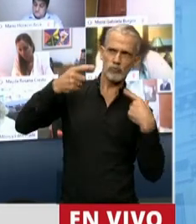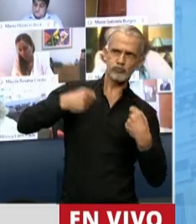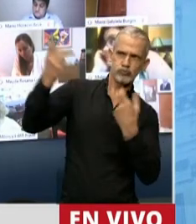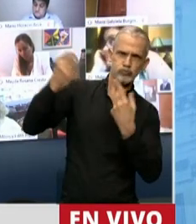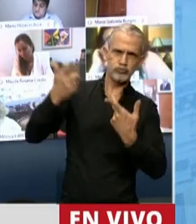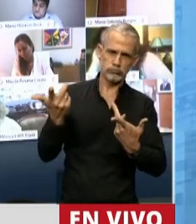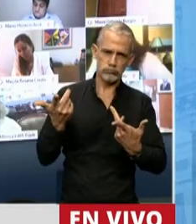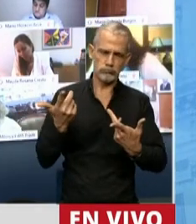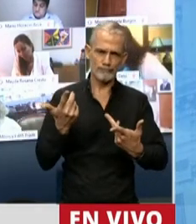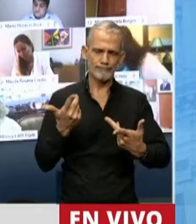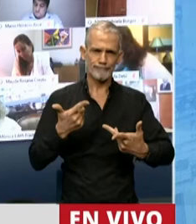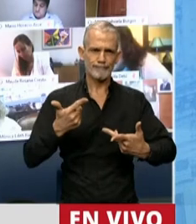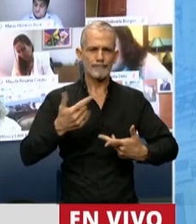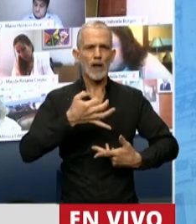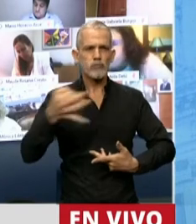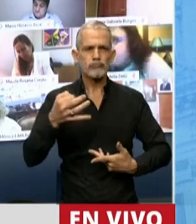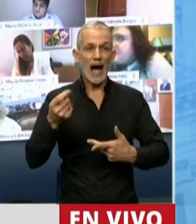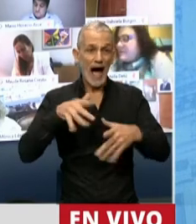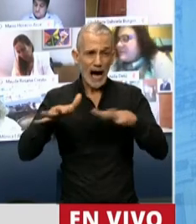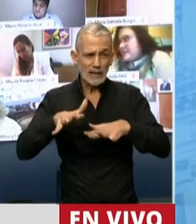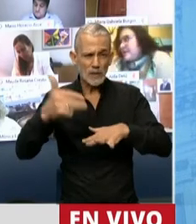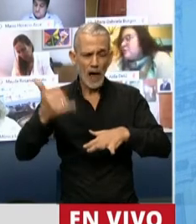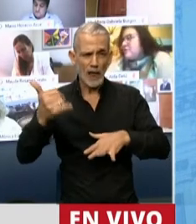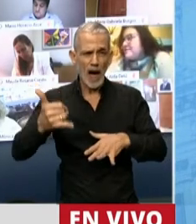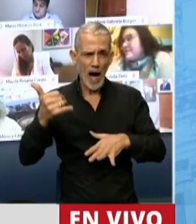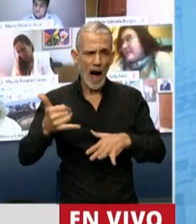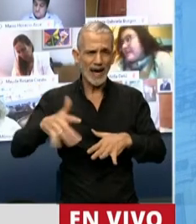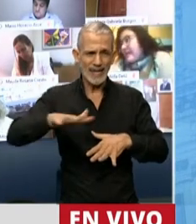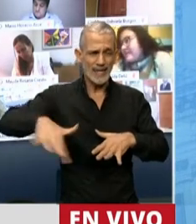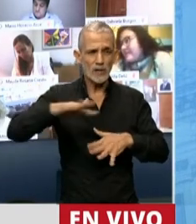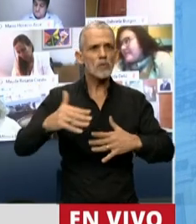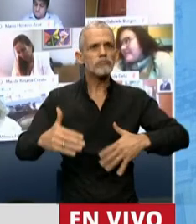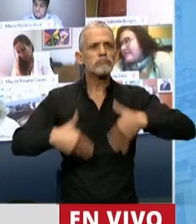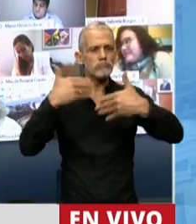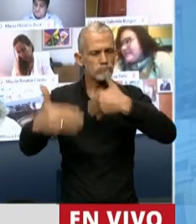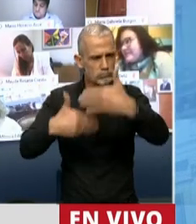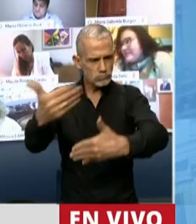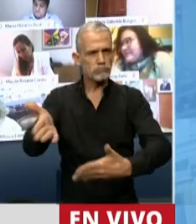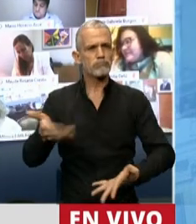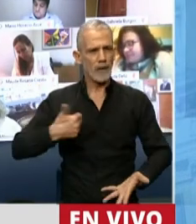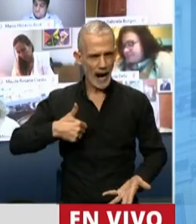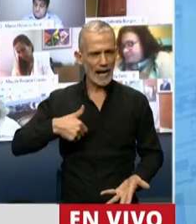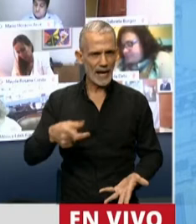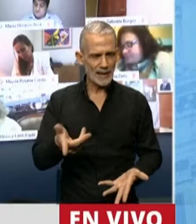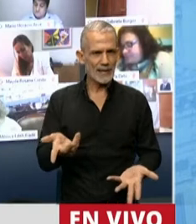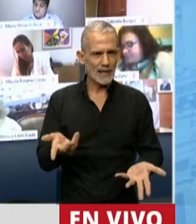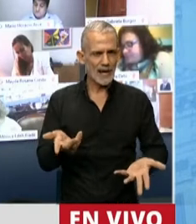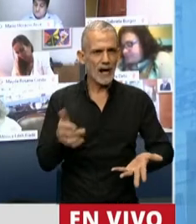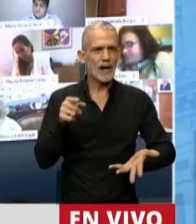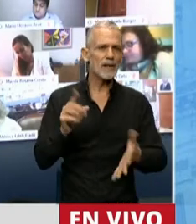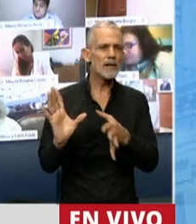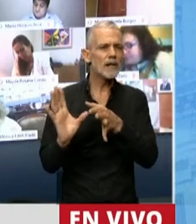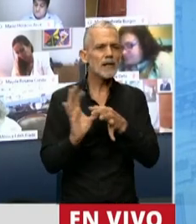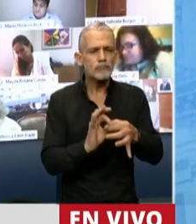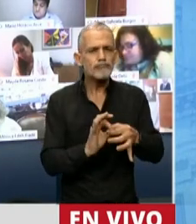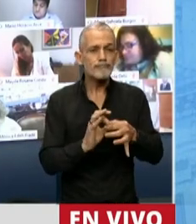que reconocer que es una actividad que tiene un desarrollo muy importante y que solamente está sujeta,